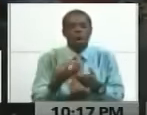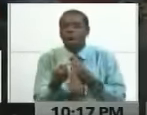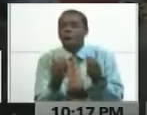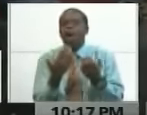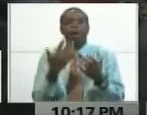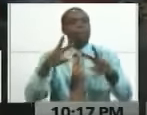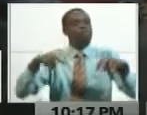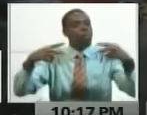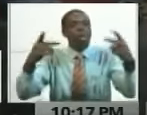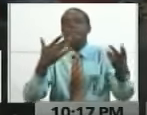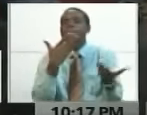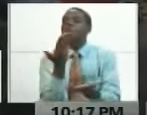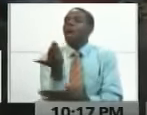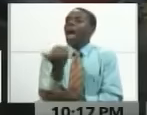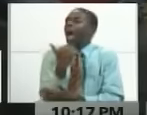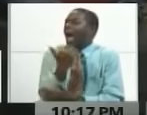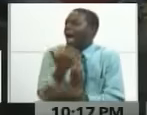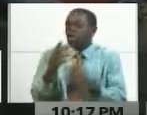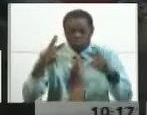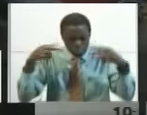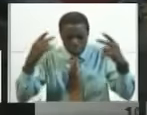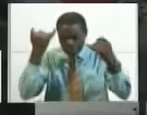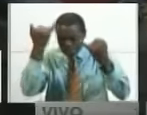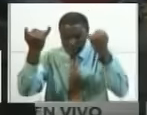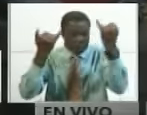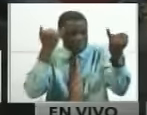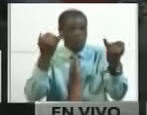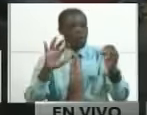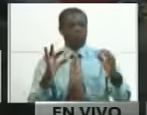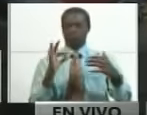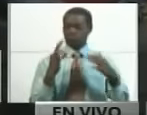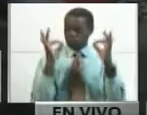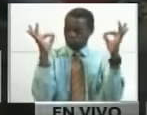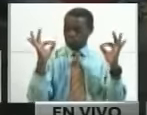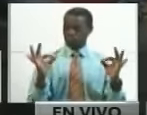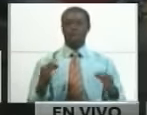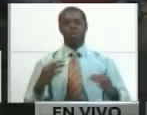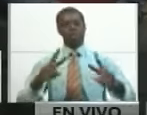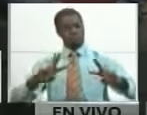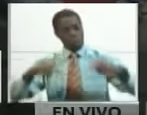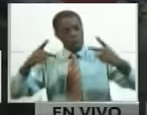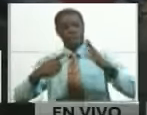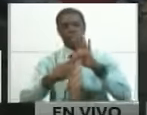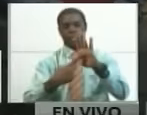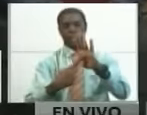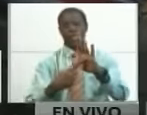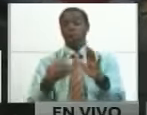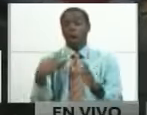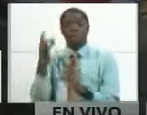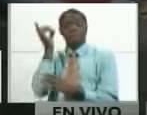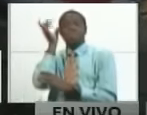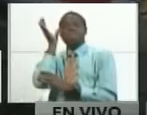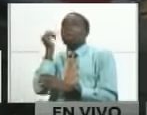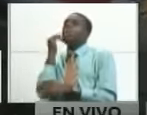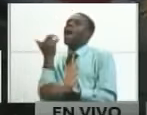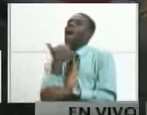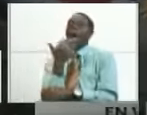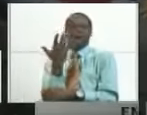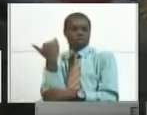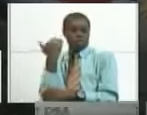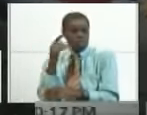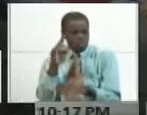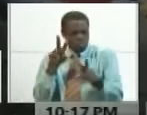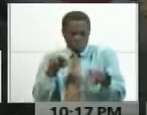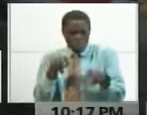con nuevos formatos, con una nueva estética, inventándonos, así como inventamos, pues. ¿Quién iba a pensar un programa como